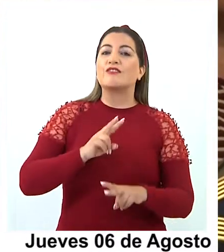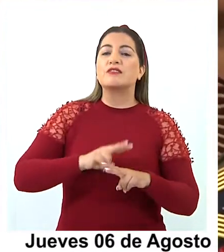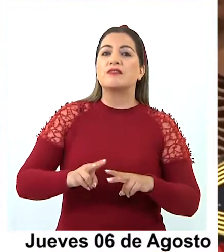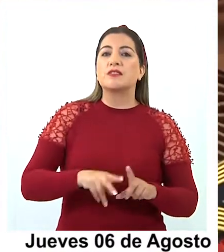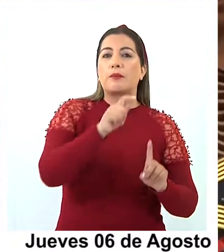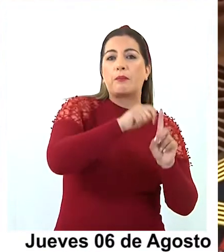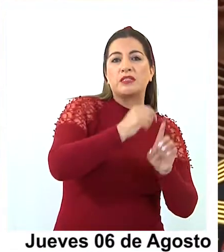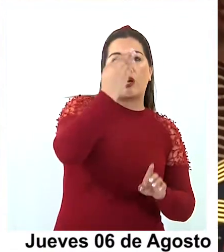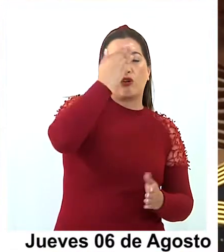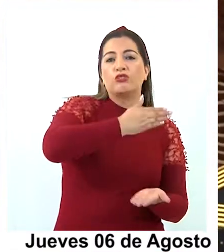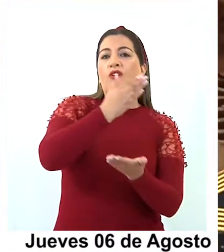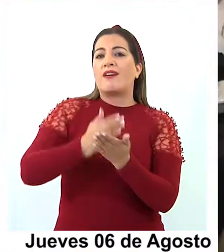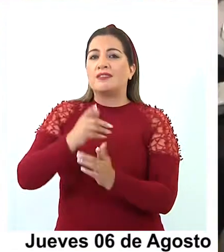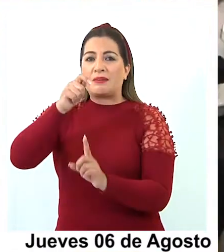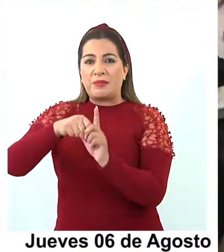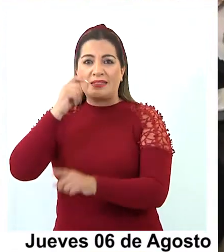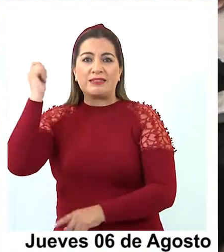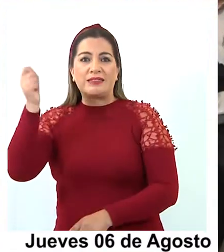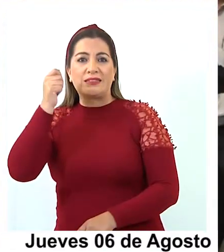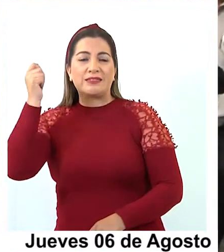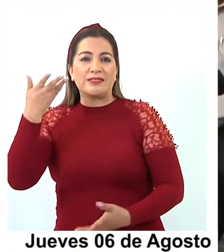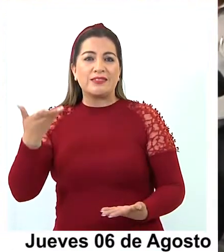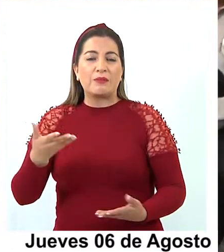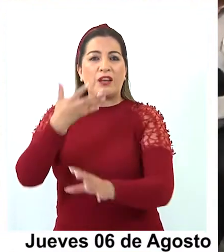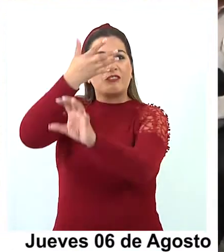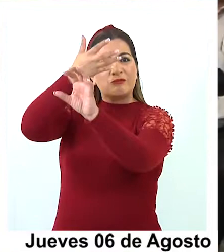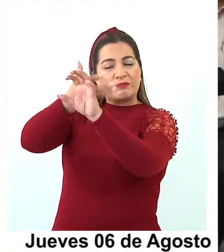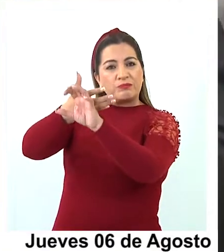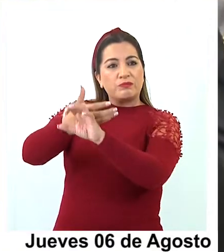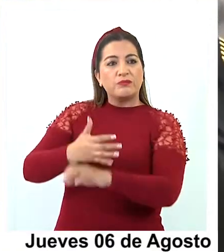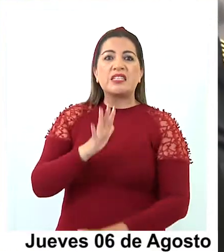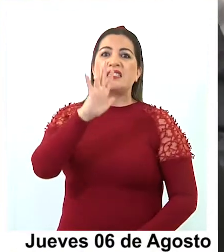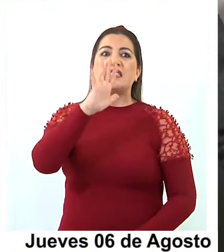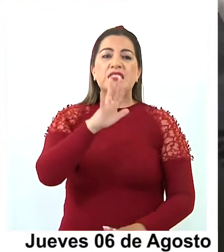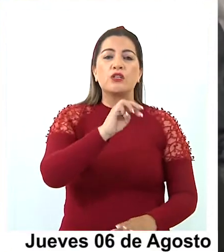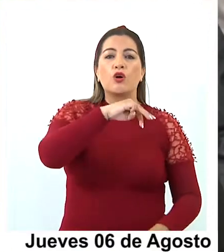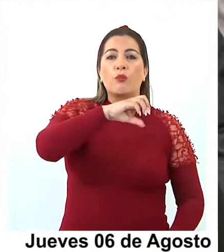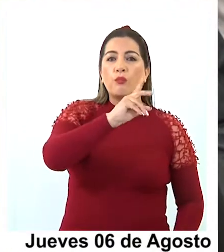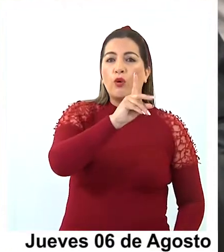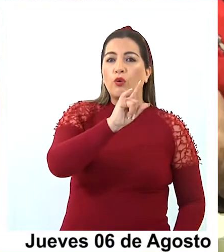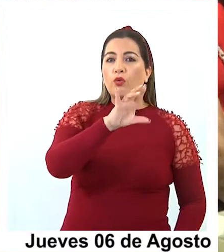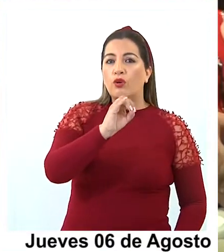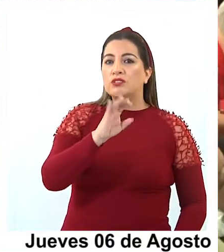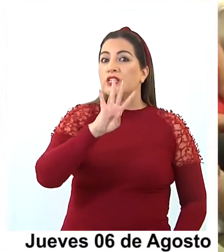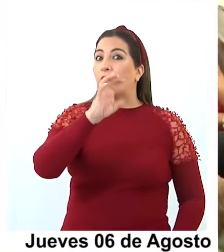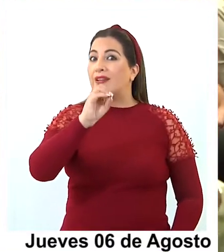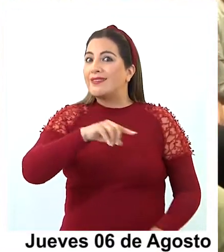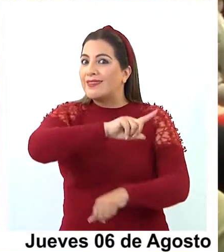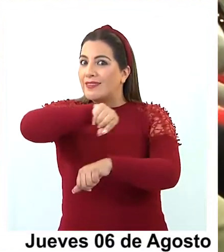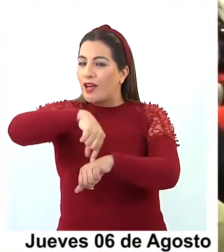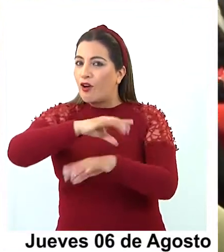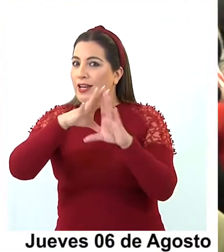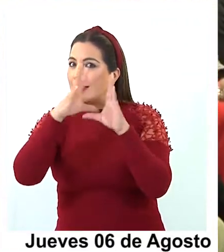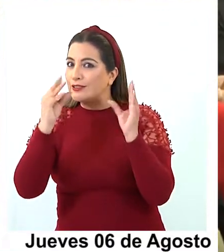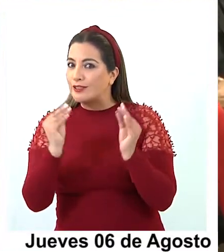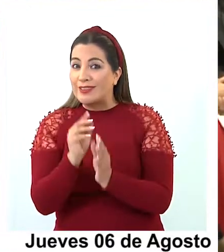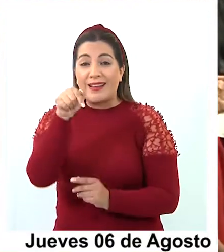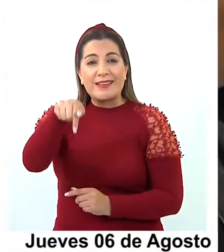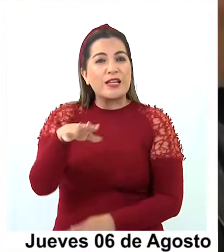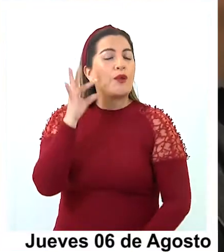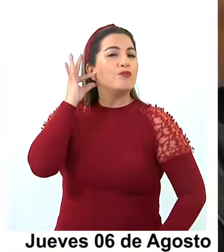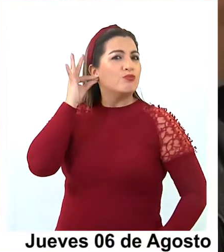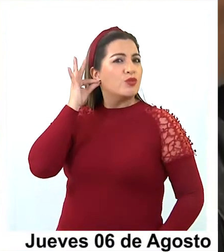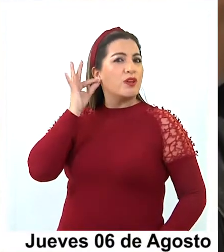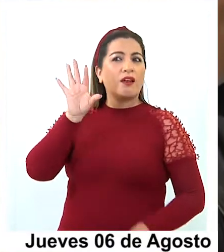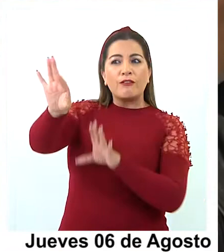se realizarán entre agosto y septiembre en formato e-learning mediante 5 módulos de 40 horas pedagógicas en total, a